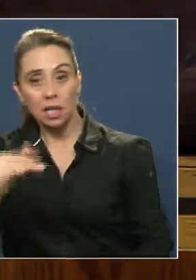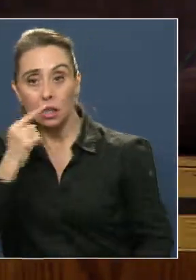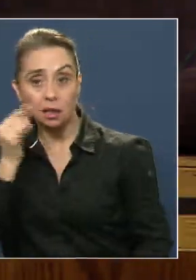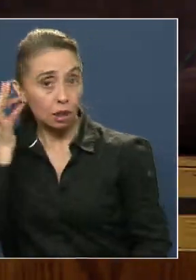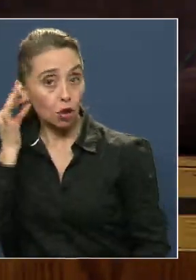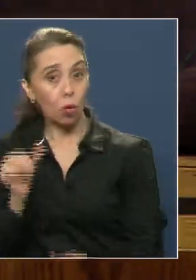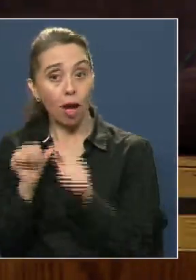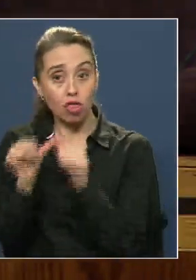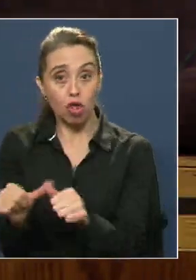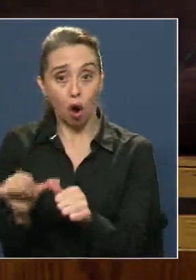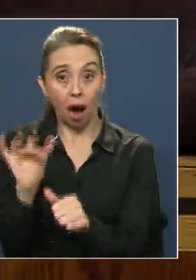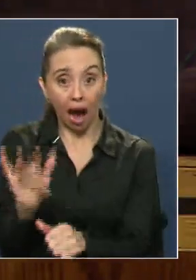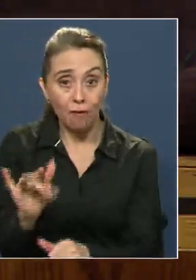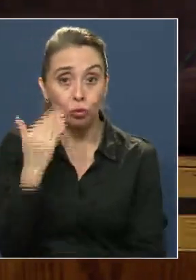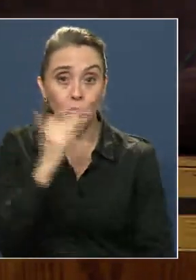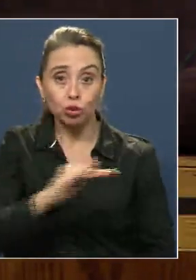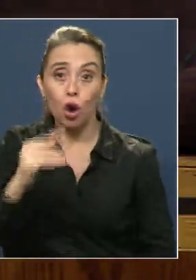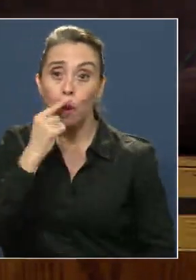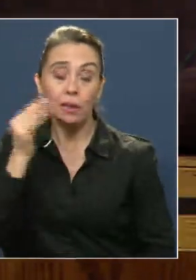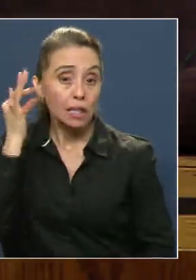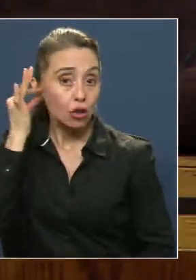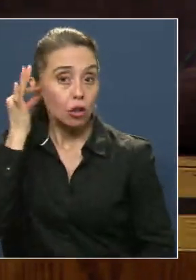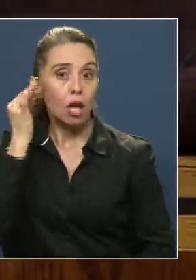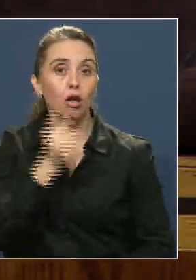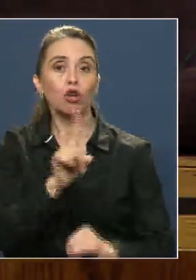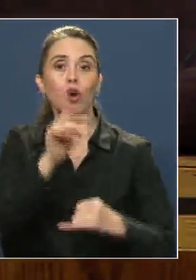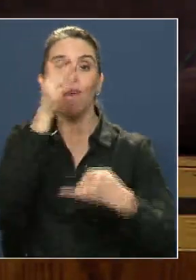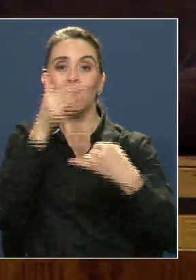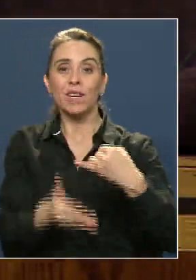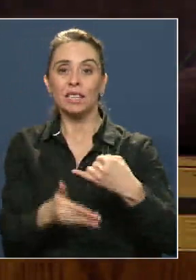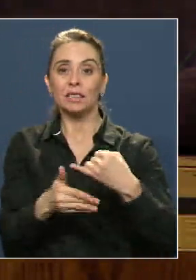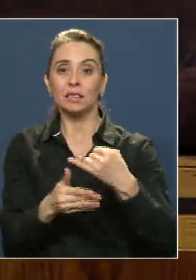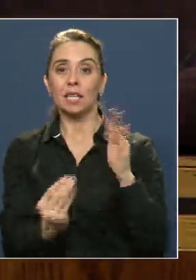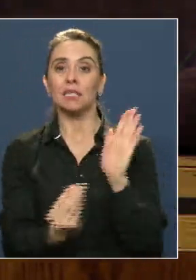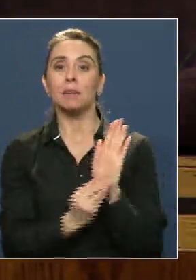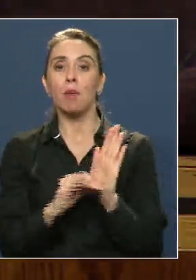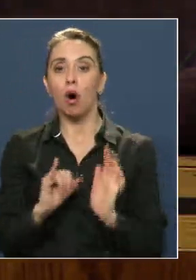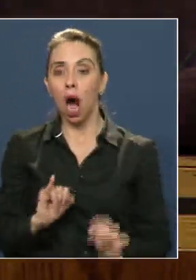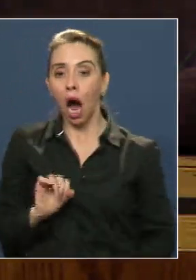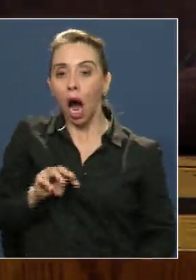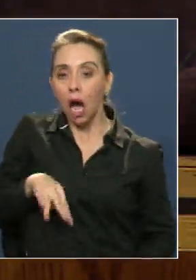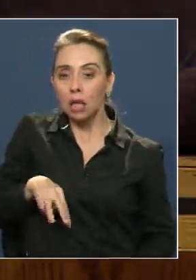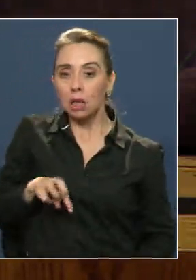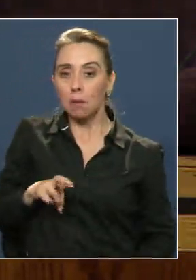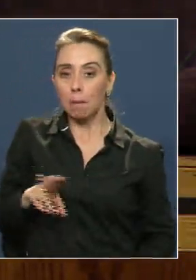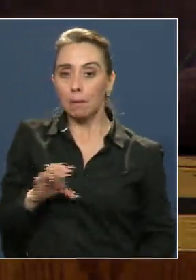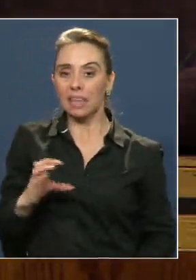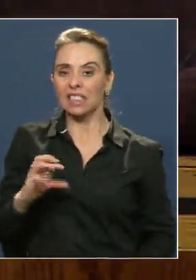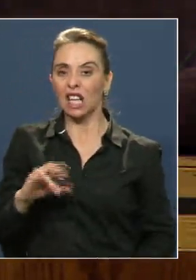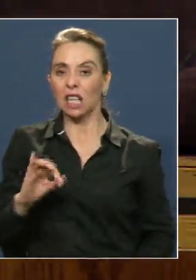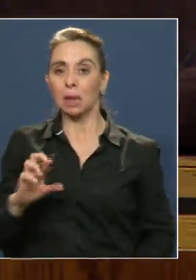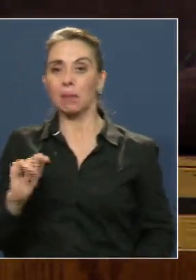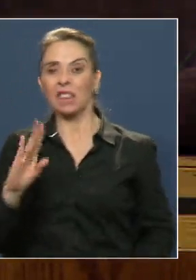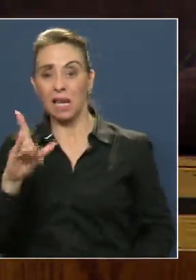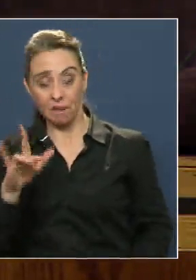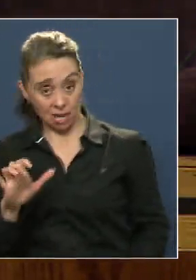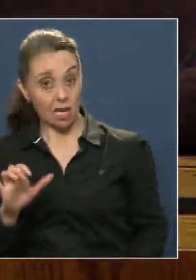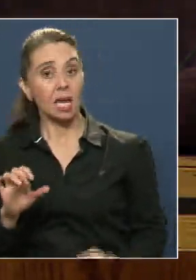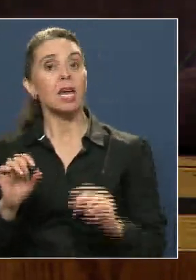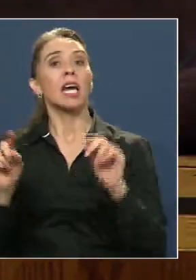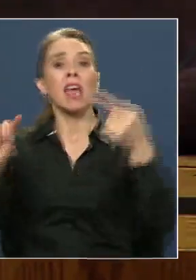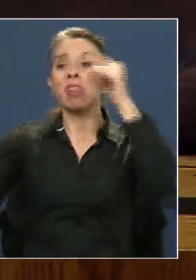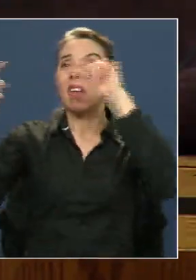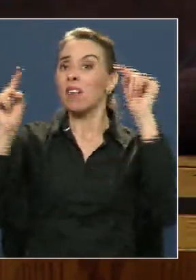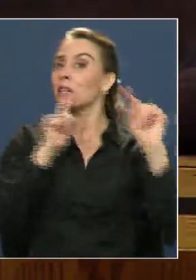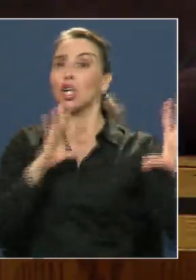imprescriptibles. No era un tema que estuviese en el programa de gobierno, no estaba en general en el debate, y